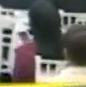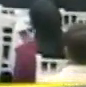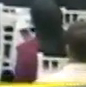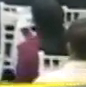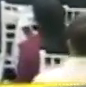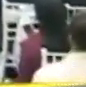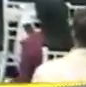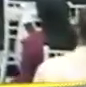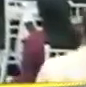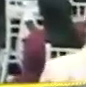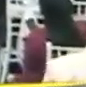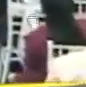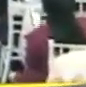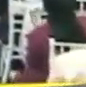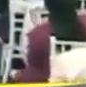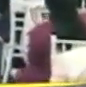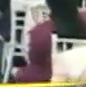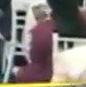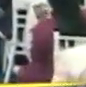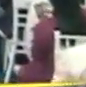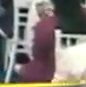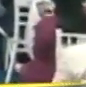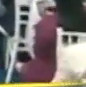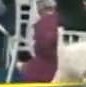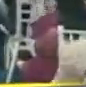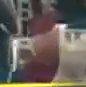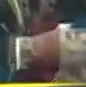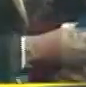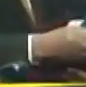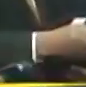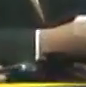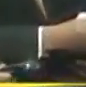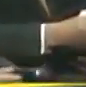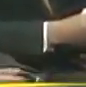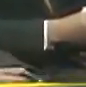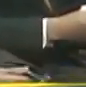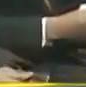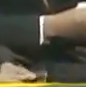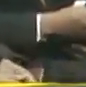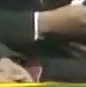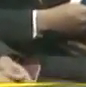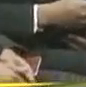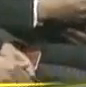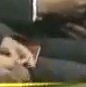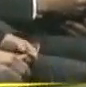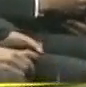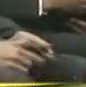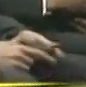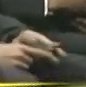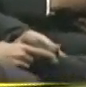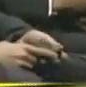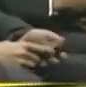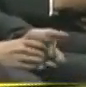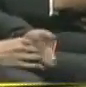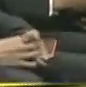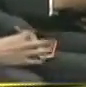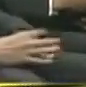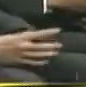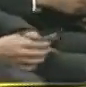continuación, firma de memorando de entendimiento entre el Consejo de Relaciones Económicas Exteriores de